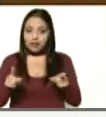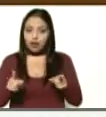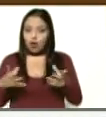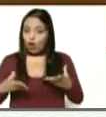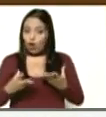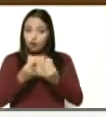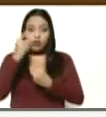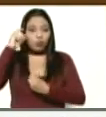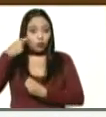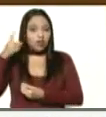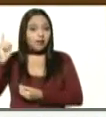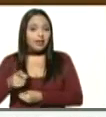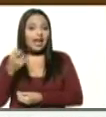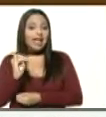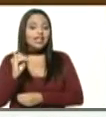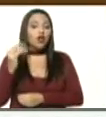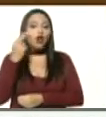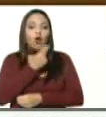el compromiso.